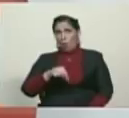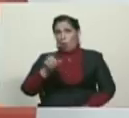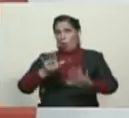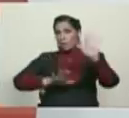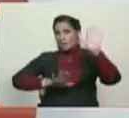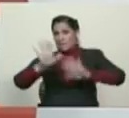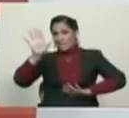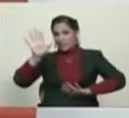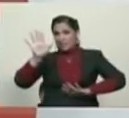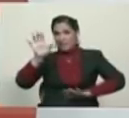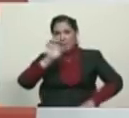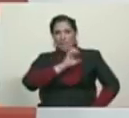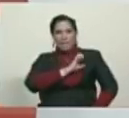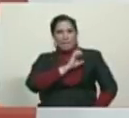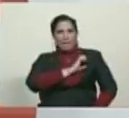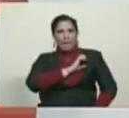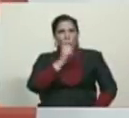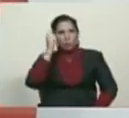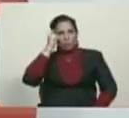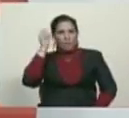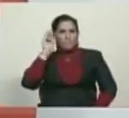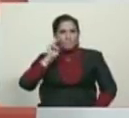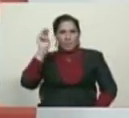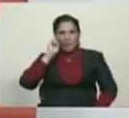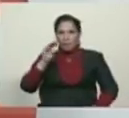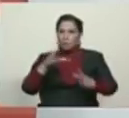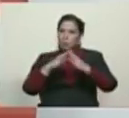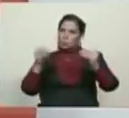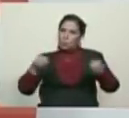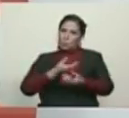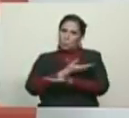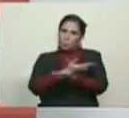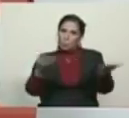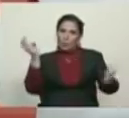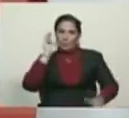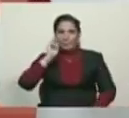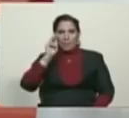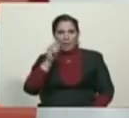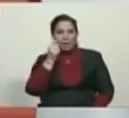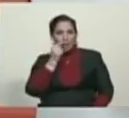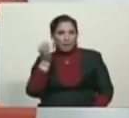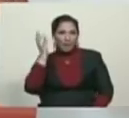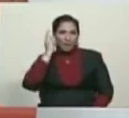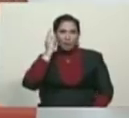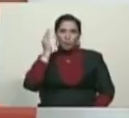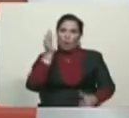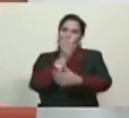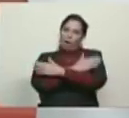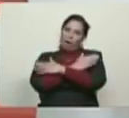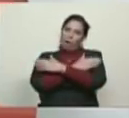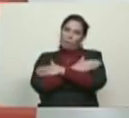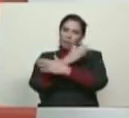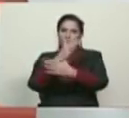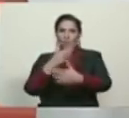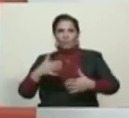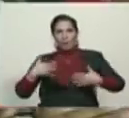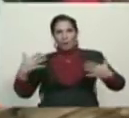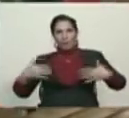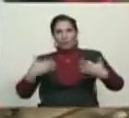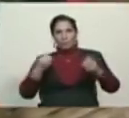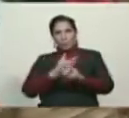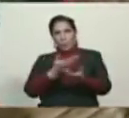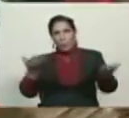15, día del maestro, del educador, a todos los educadores y las educadoras de nuestra patria. Un abrazo y felicitaciones.